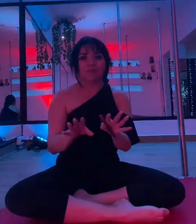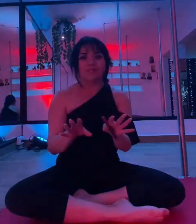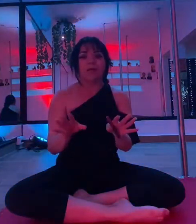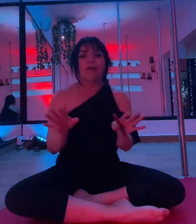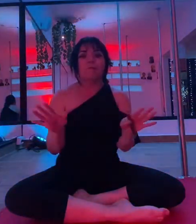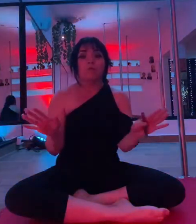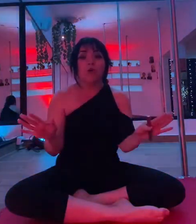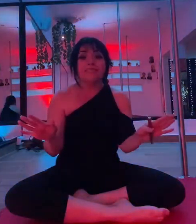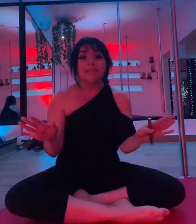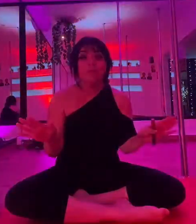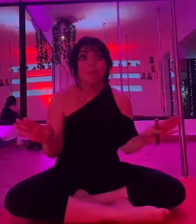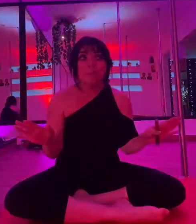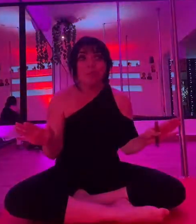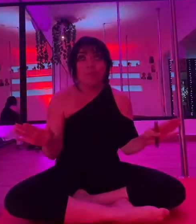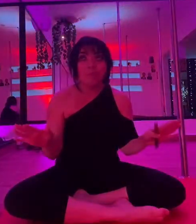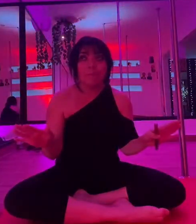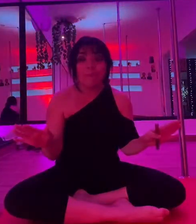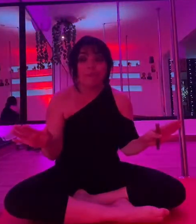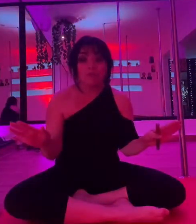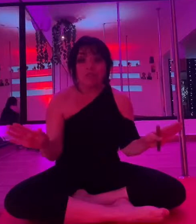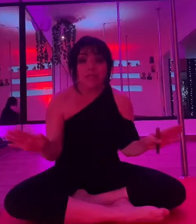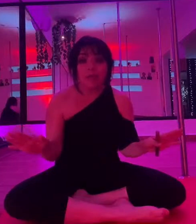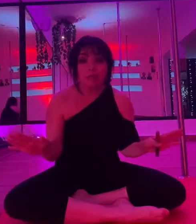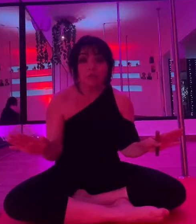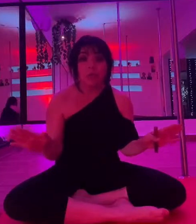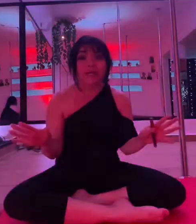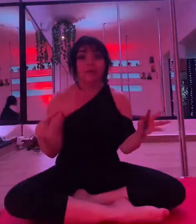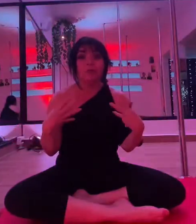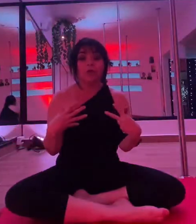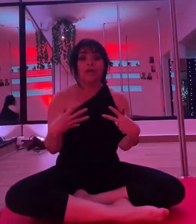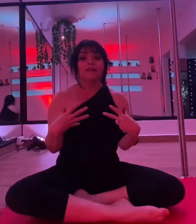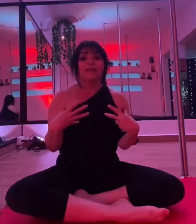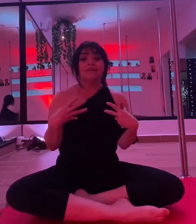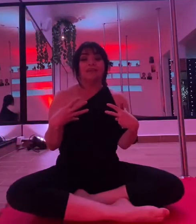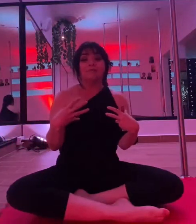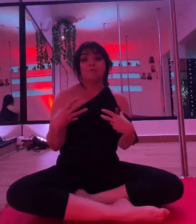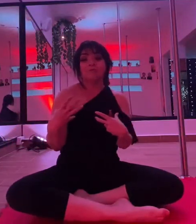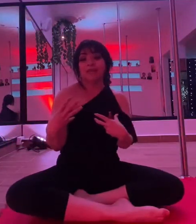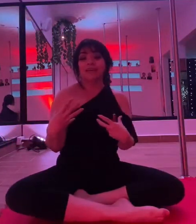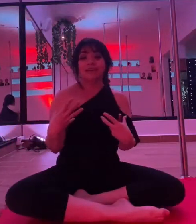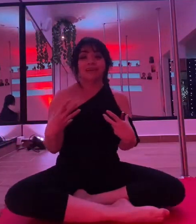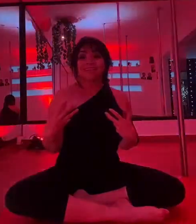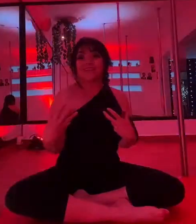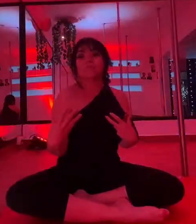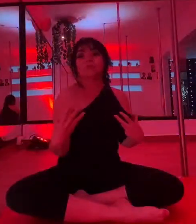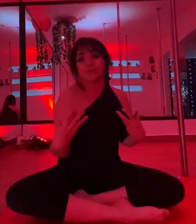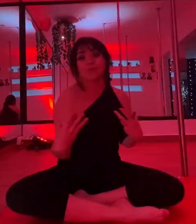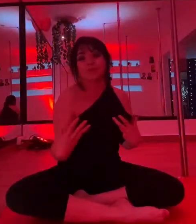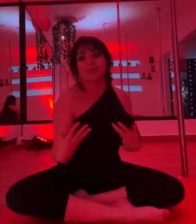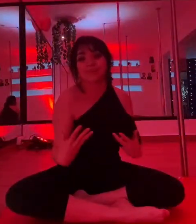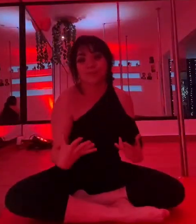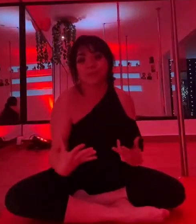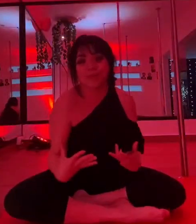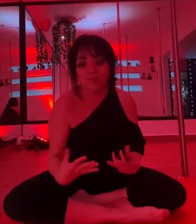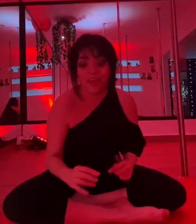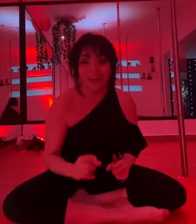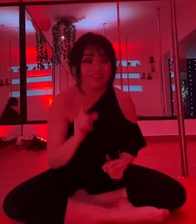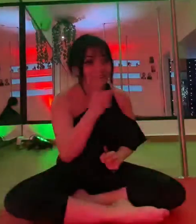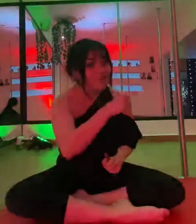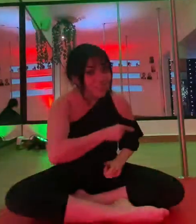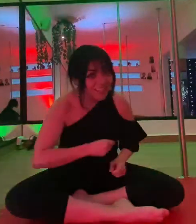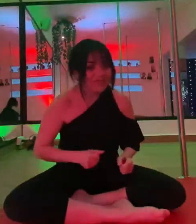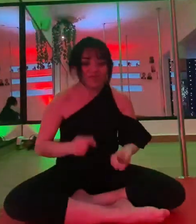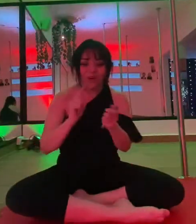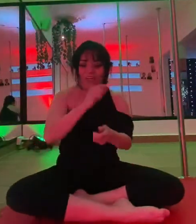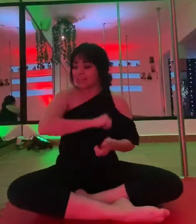de que se me olvide otra vez, mójense los labios para que puedan también salir mucho mejor en la fotografía.